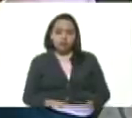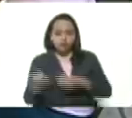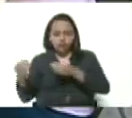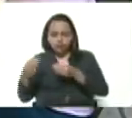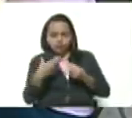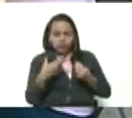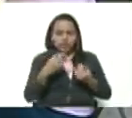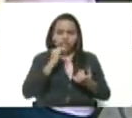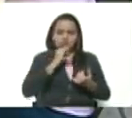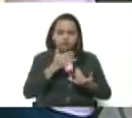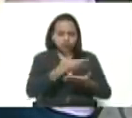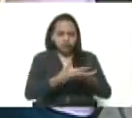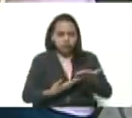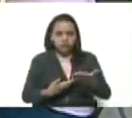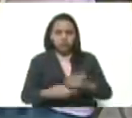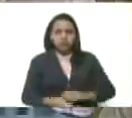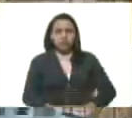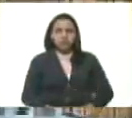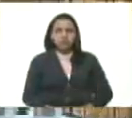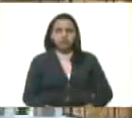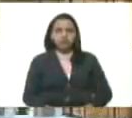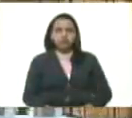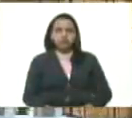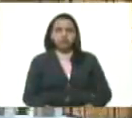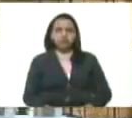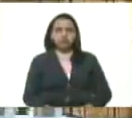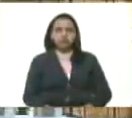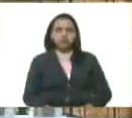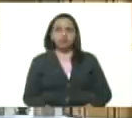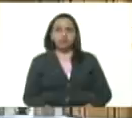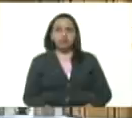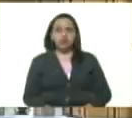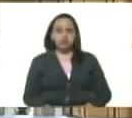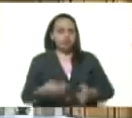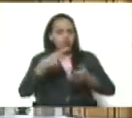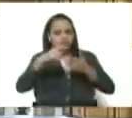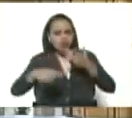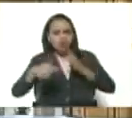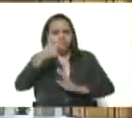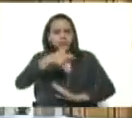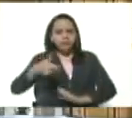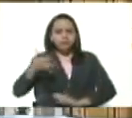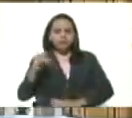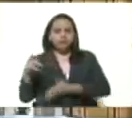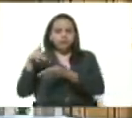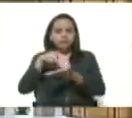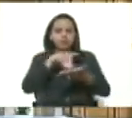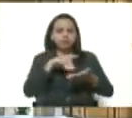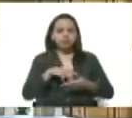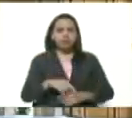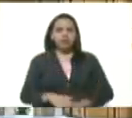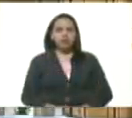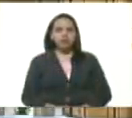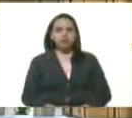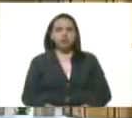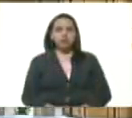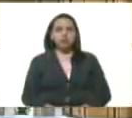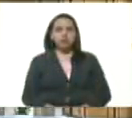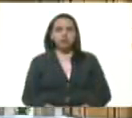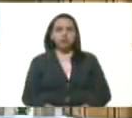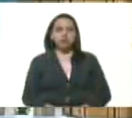reportes. Estelí, Segovia, León, Peñas